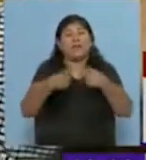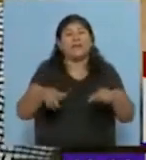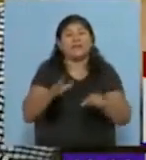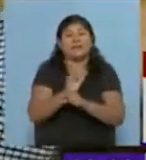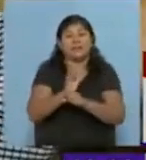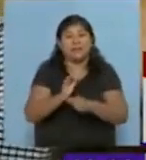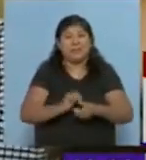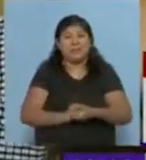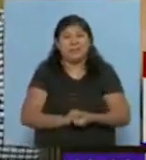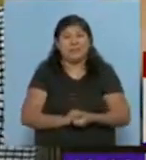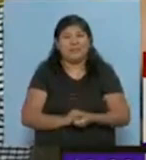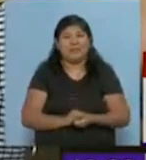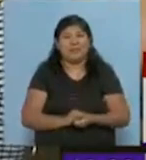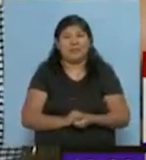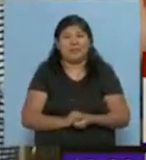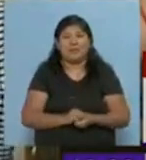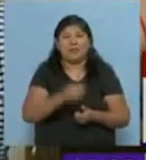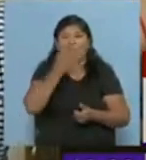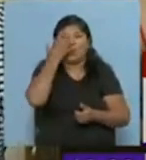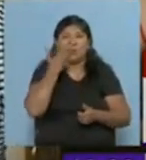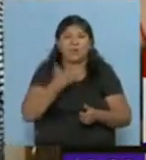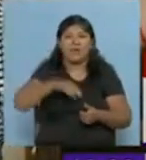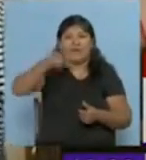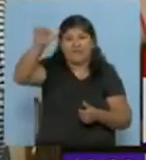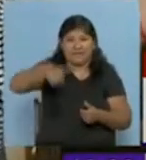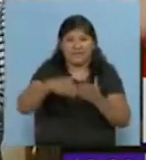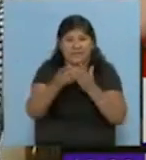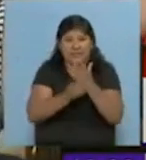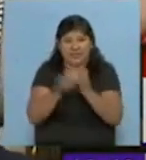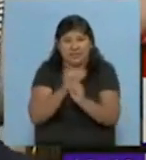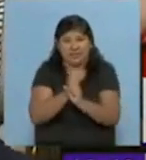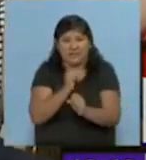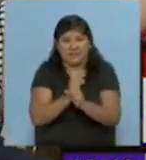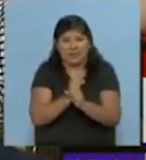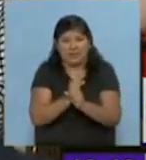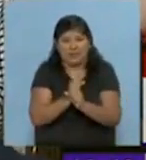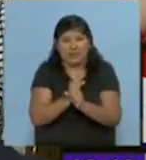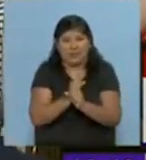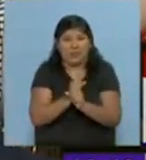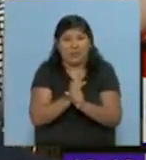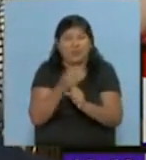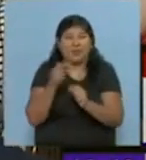Me gustaría que venga el señor ministro de Trabajo también acompañándome.